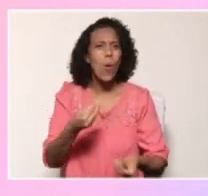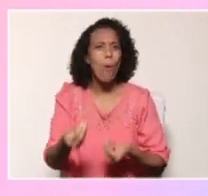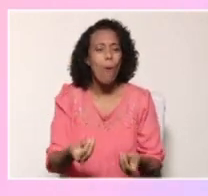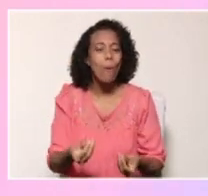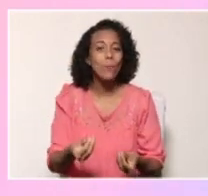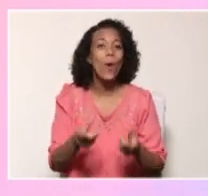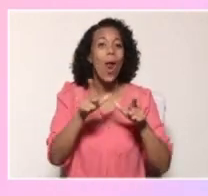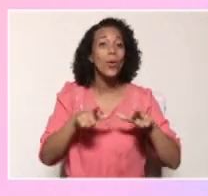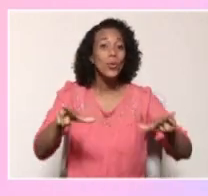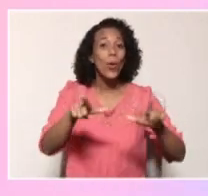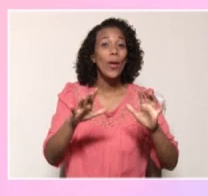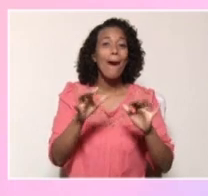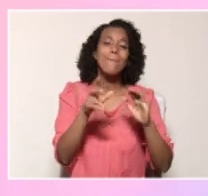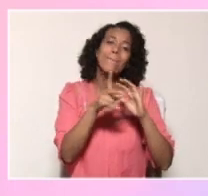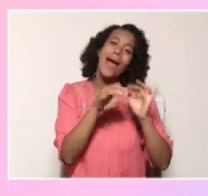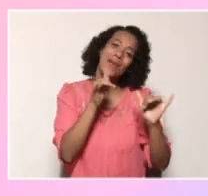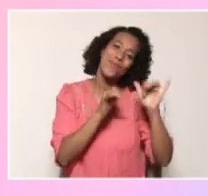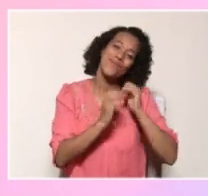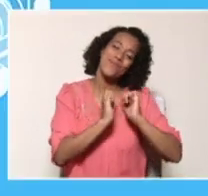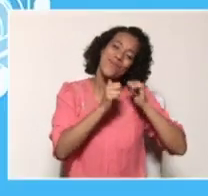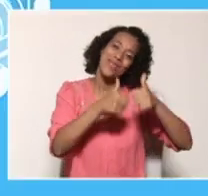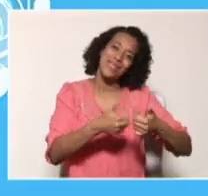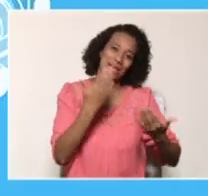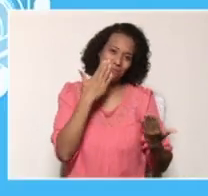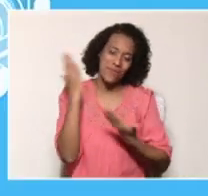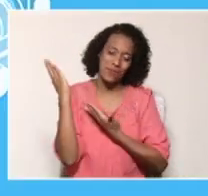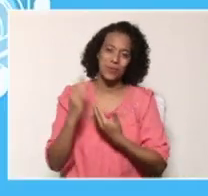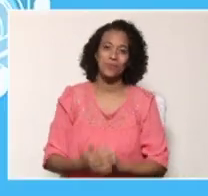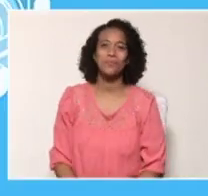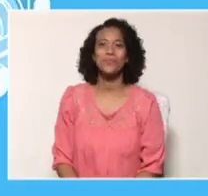el segmento de educación inicial.